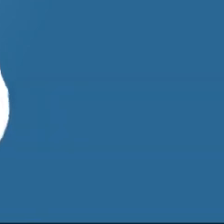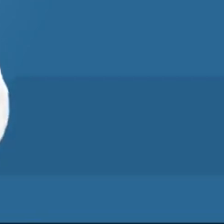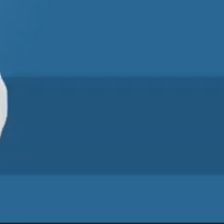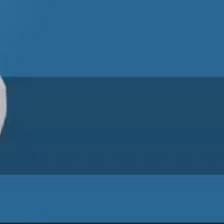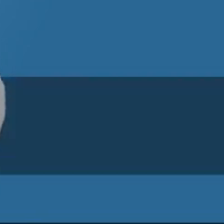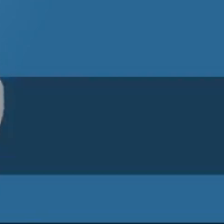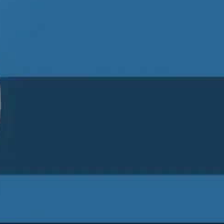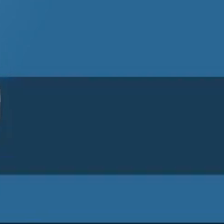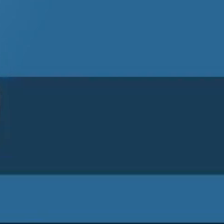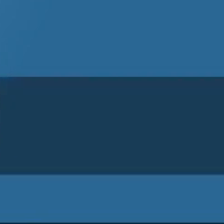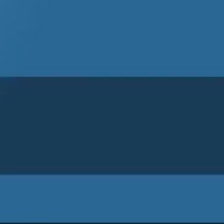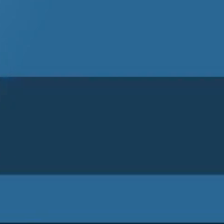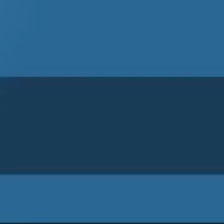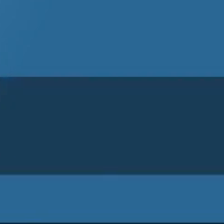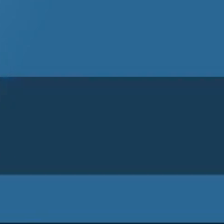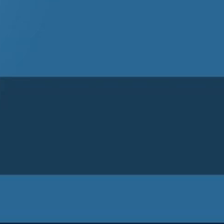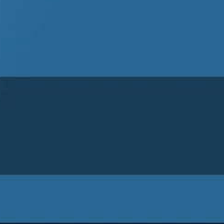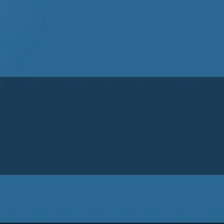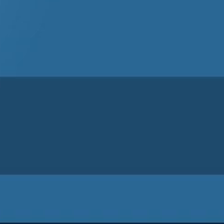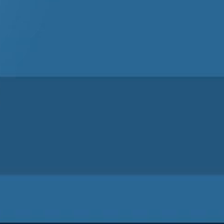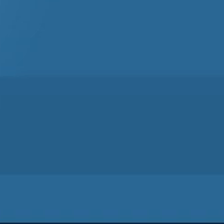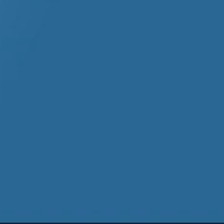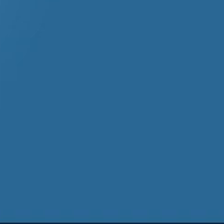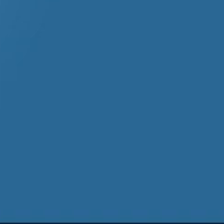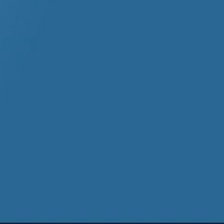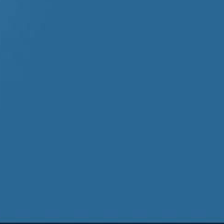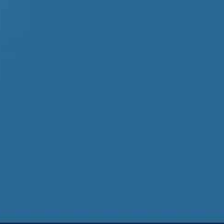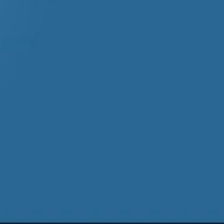Cuarta, normas.